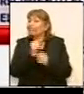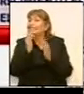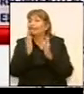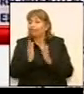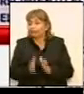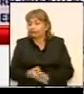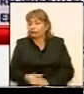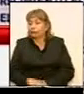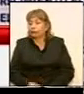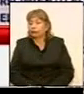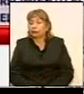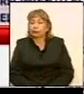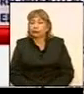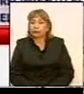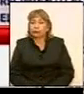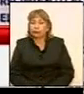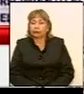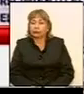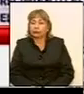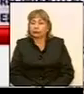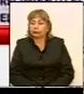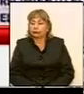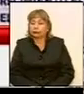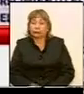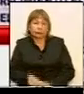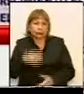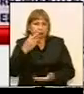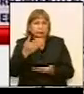¿no? Indirectos ya es más como